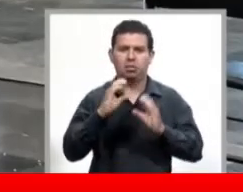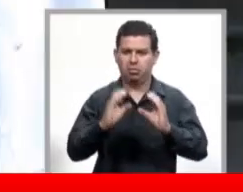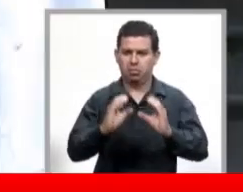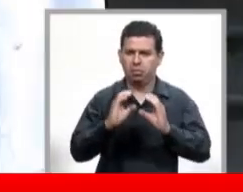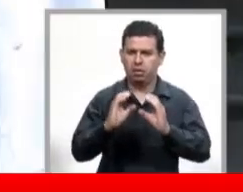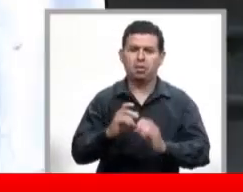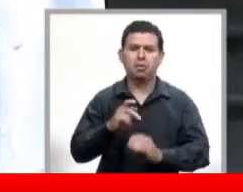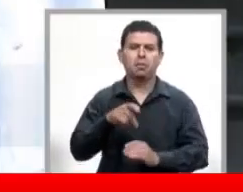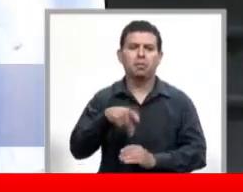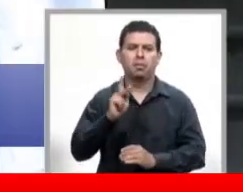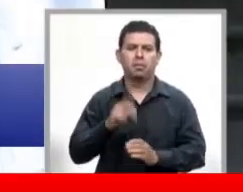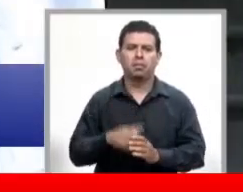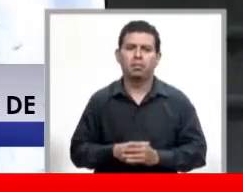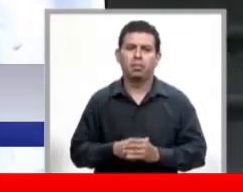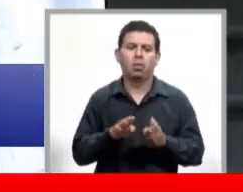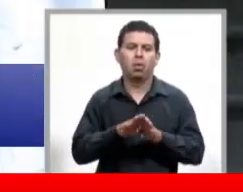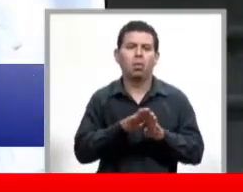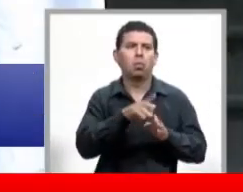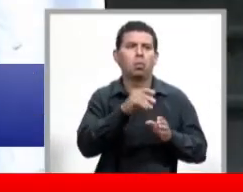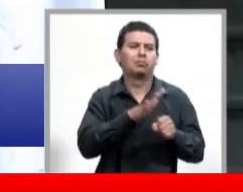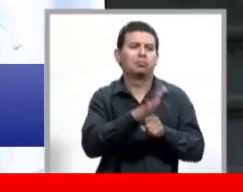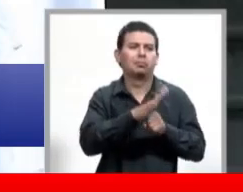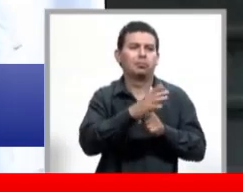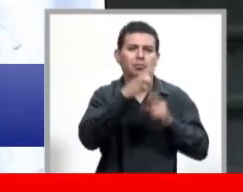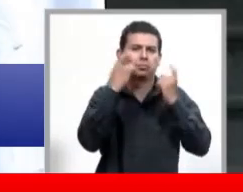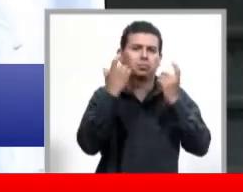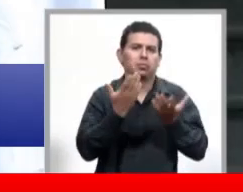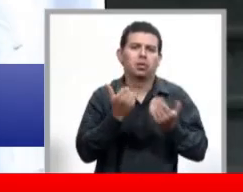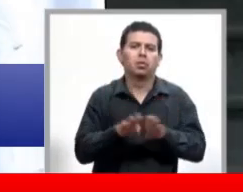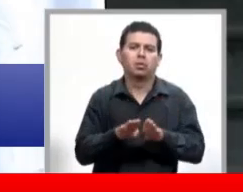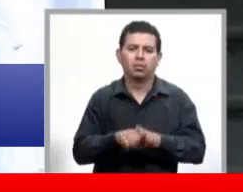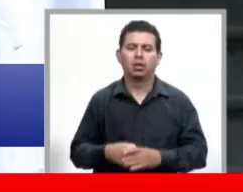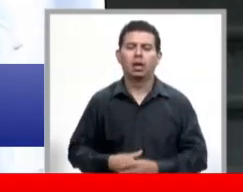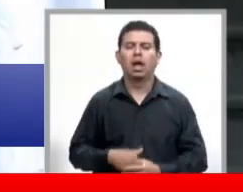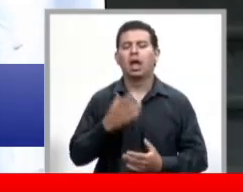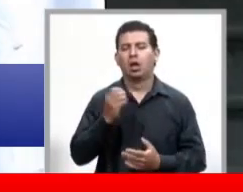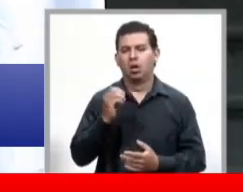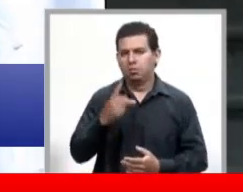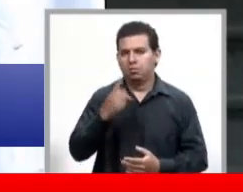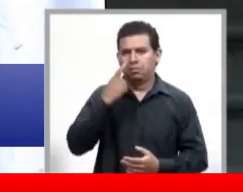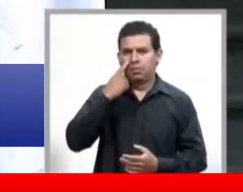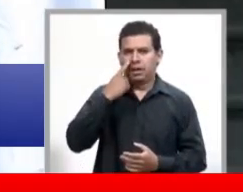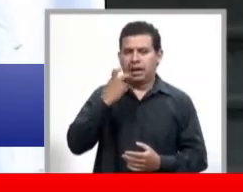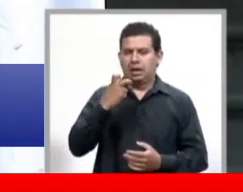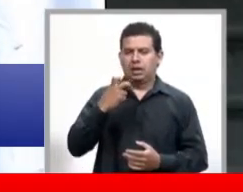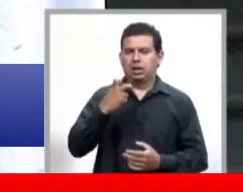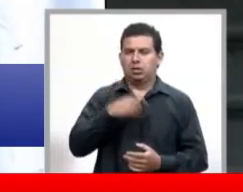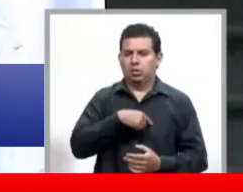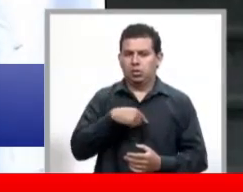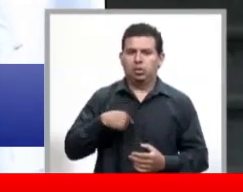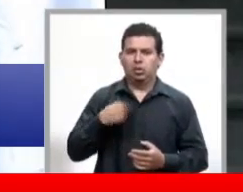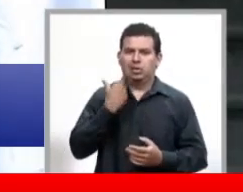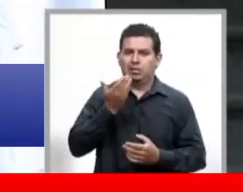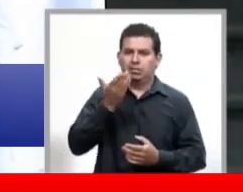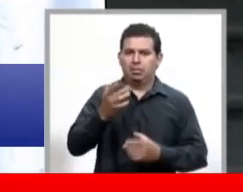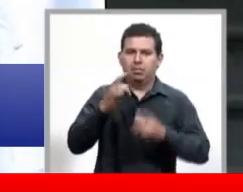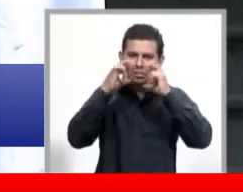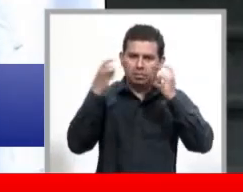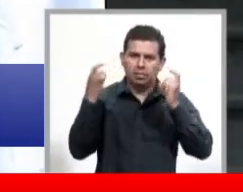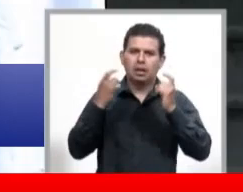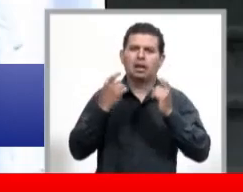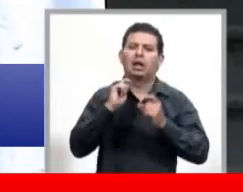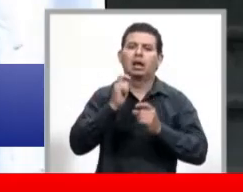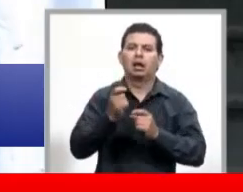Mira, el objetivo de mandar este mensaje es que de manera gradual